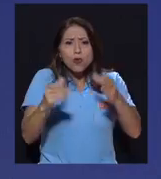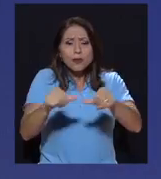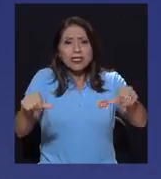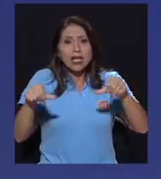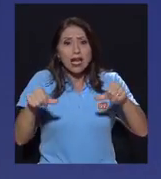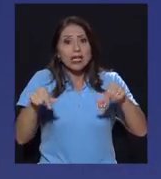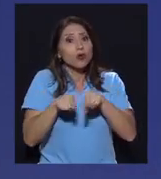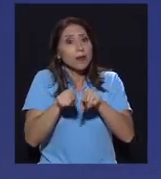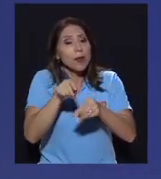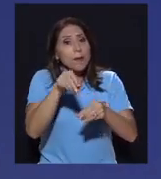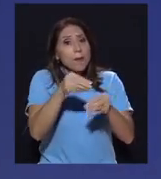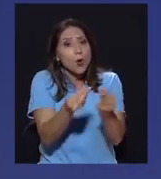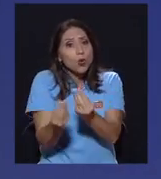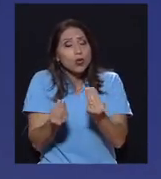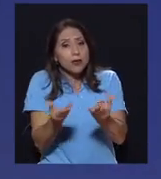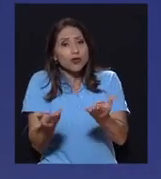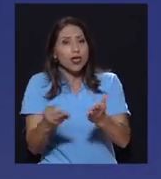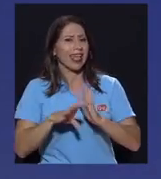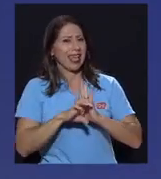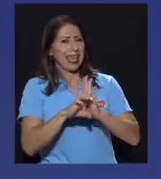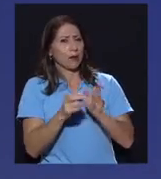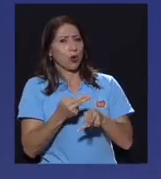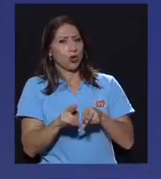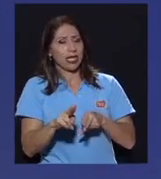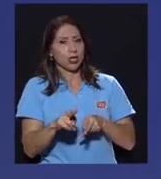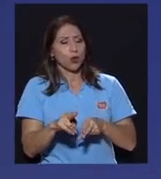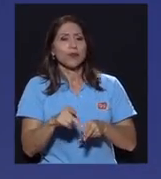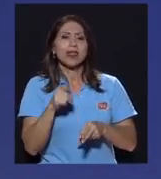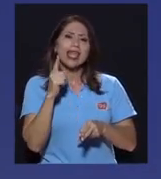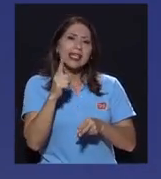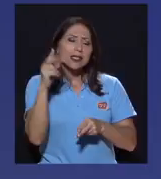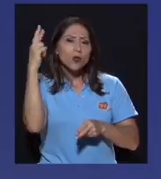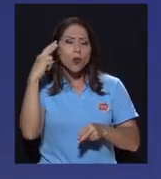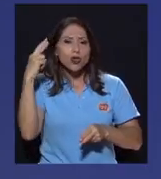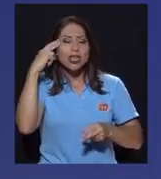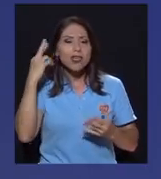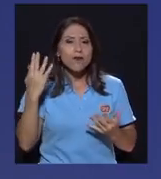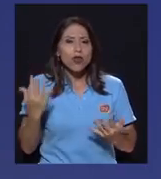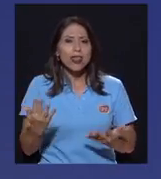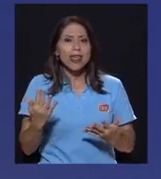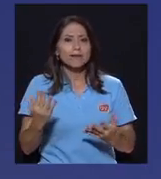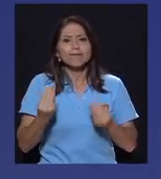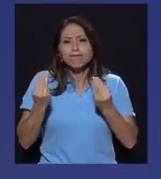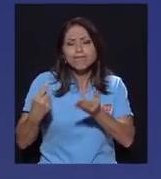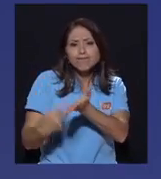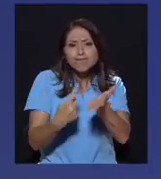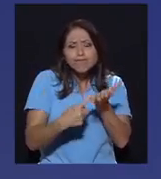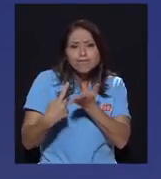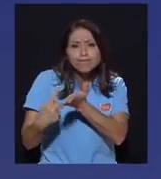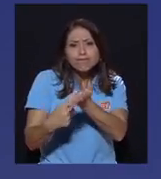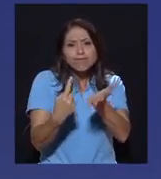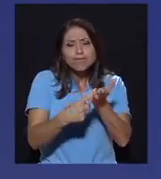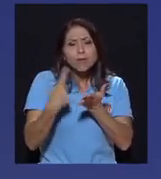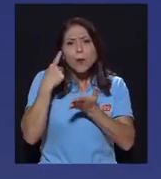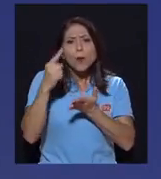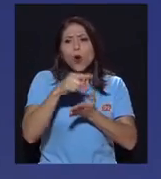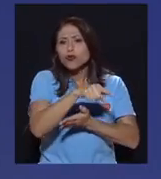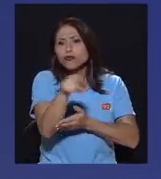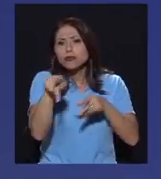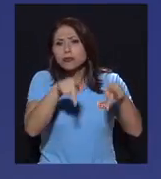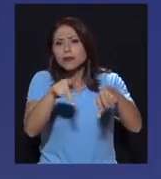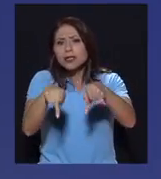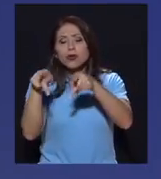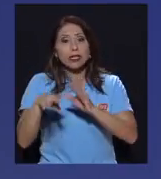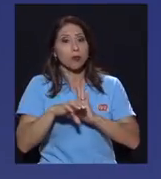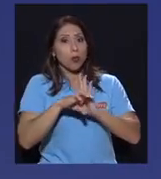sectores productivos pero solo un ejemplo cortito que ha sido tal vez un motivo de gran discusión de parte de la ciudadanía y ha